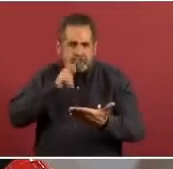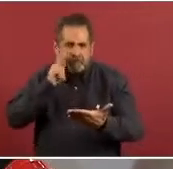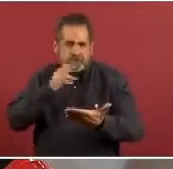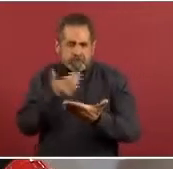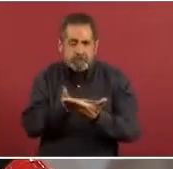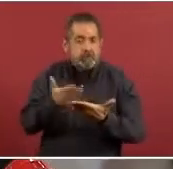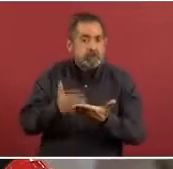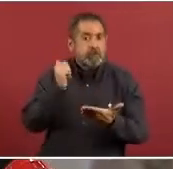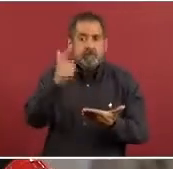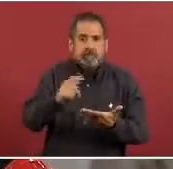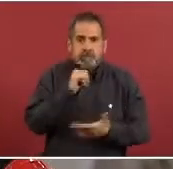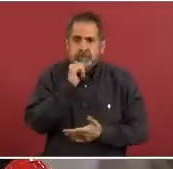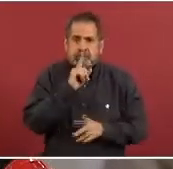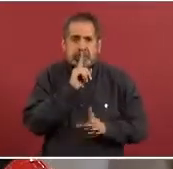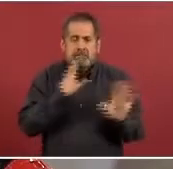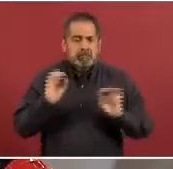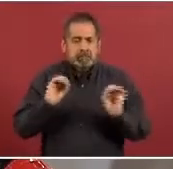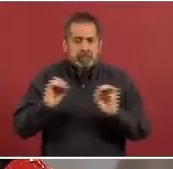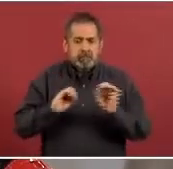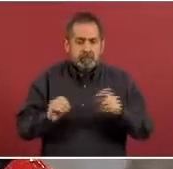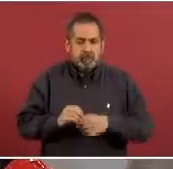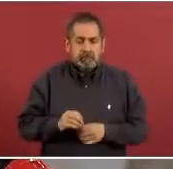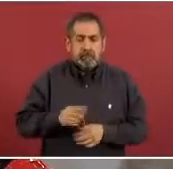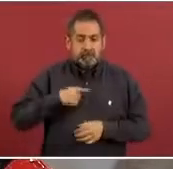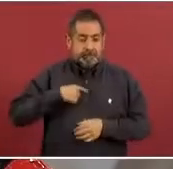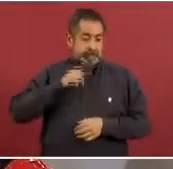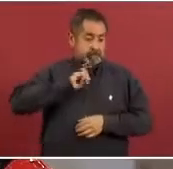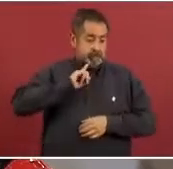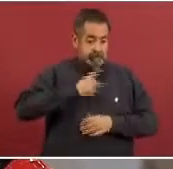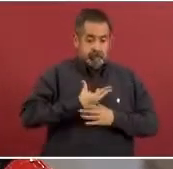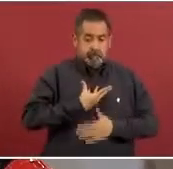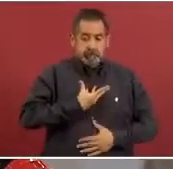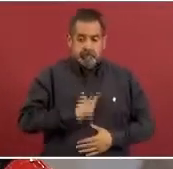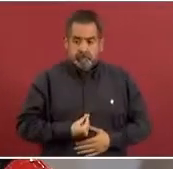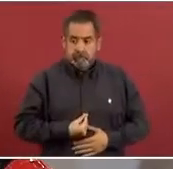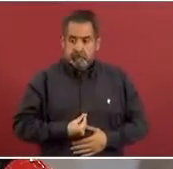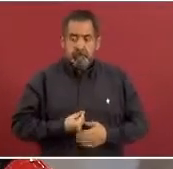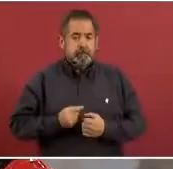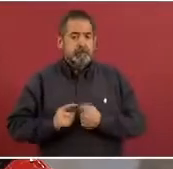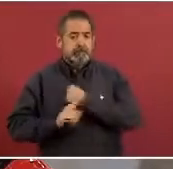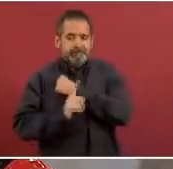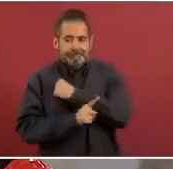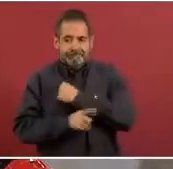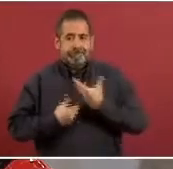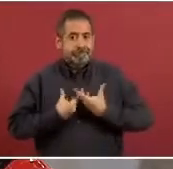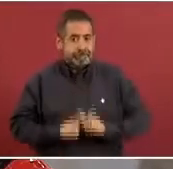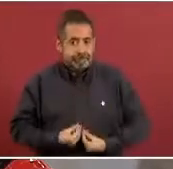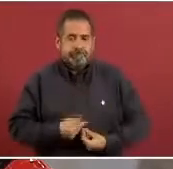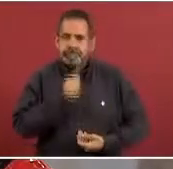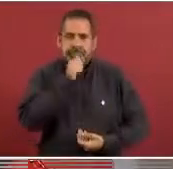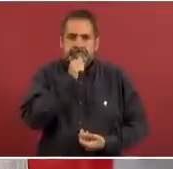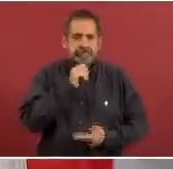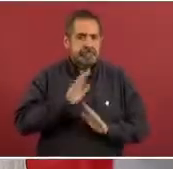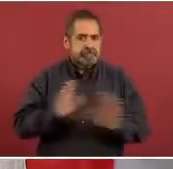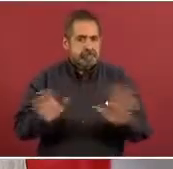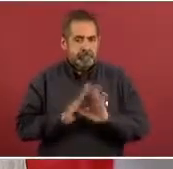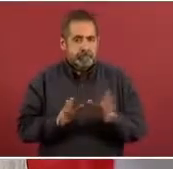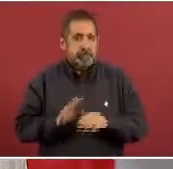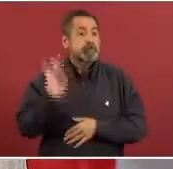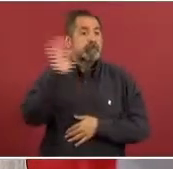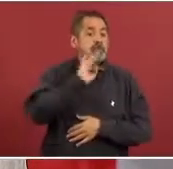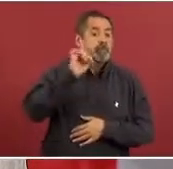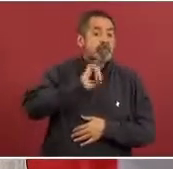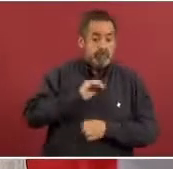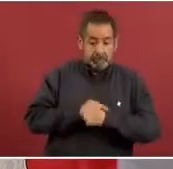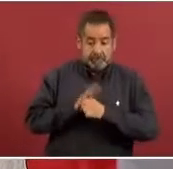de transmisión del virus en útero. Aunque la mujer esté diagnosticada, el bebé no nace